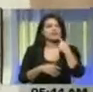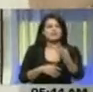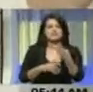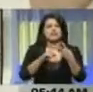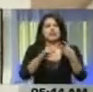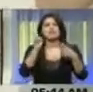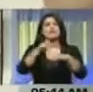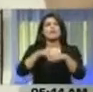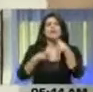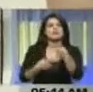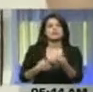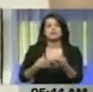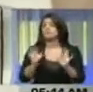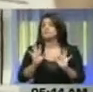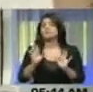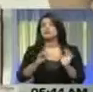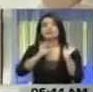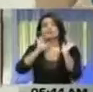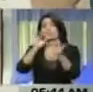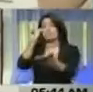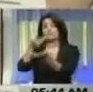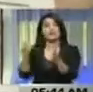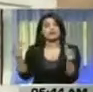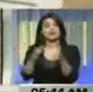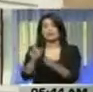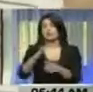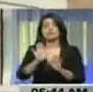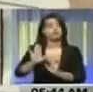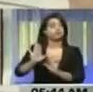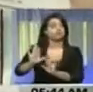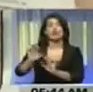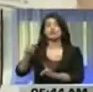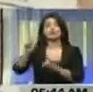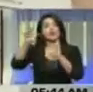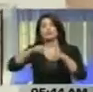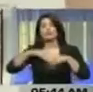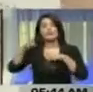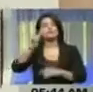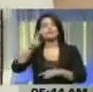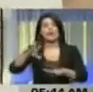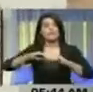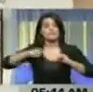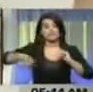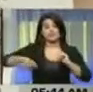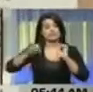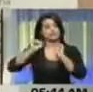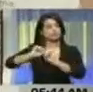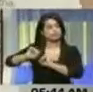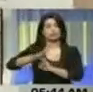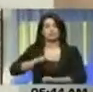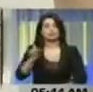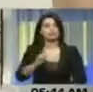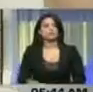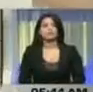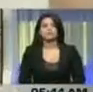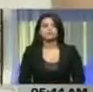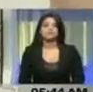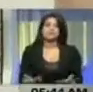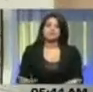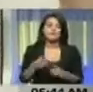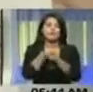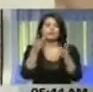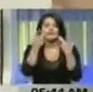propia Paraguay, que no van a asistir a las reuniones, que van a boicotear porque no reconocen a Venezuela como presidente pro tempore de este organismo. Pero que se ha develado